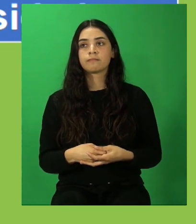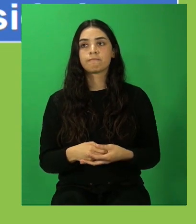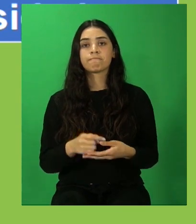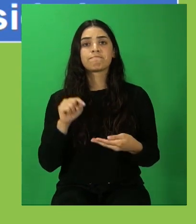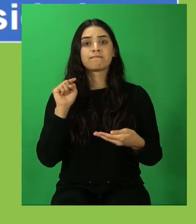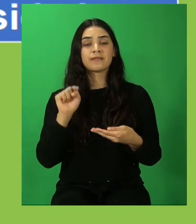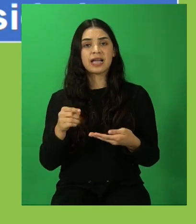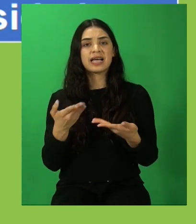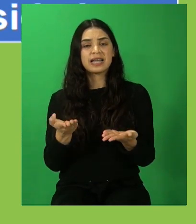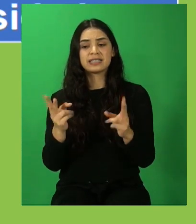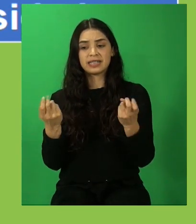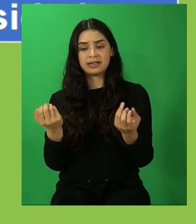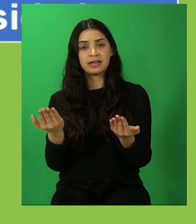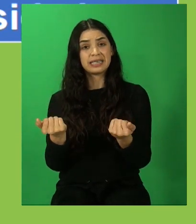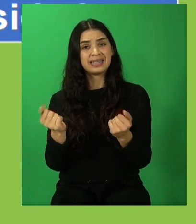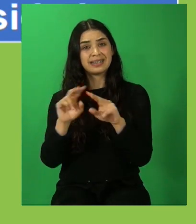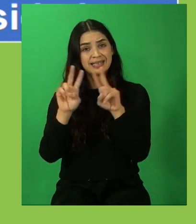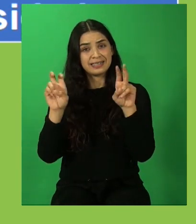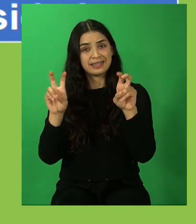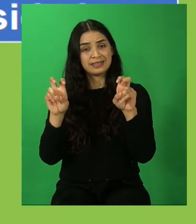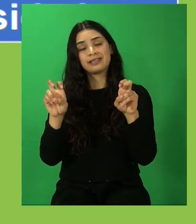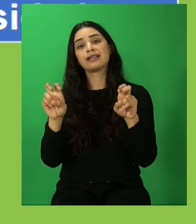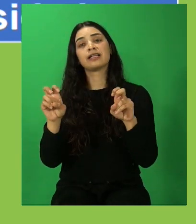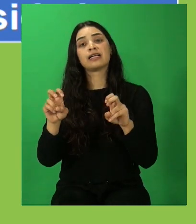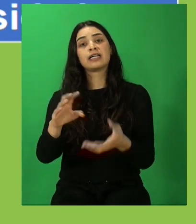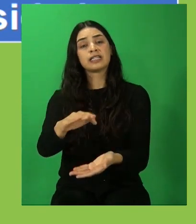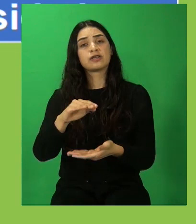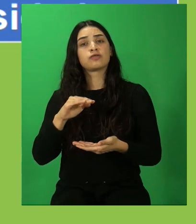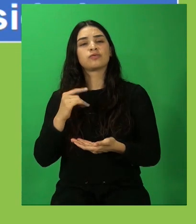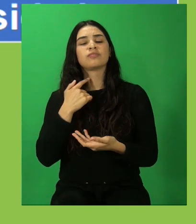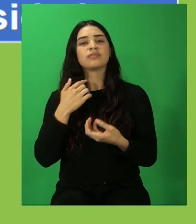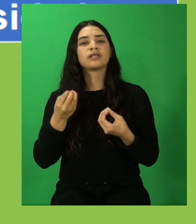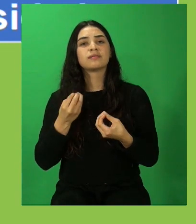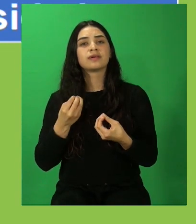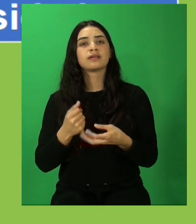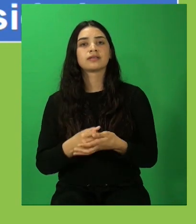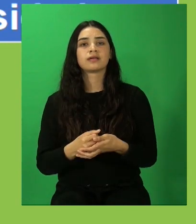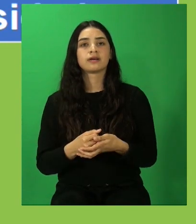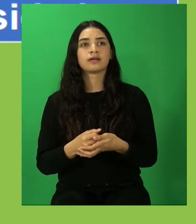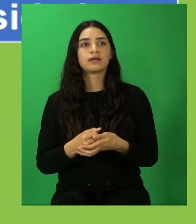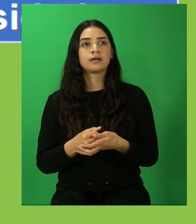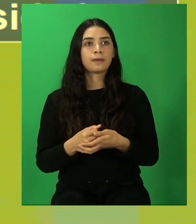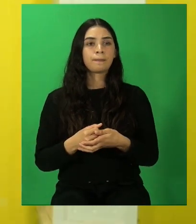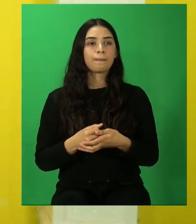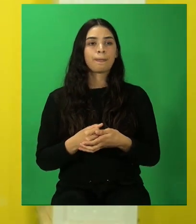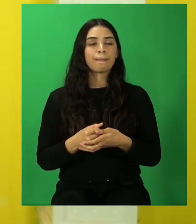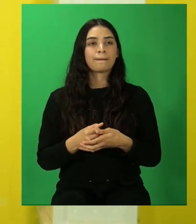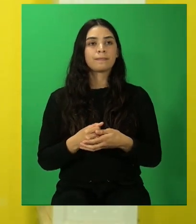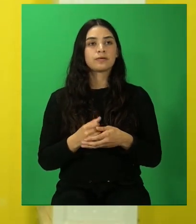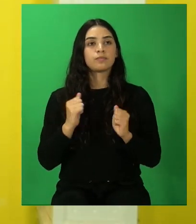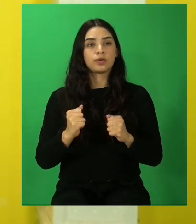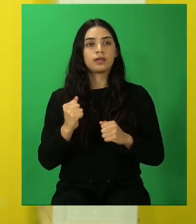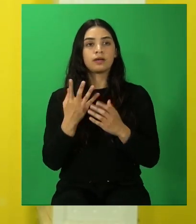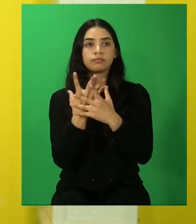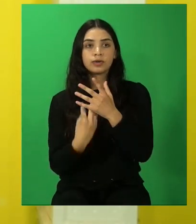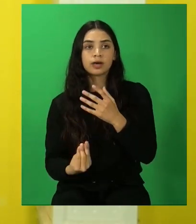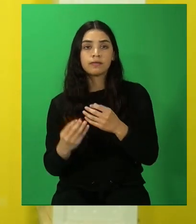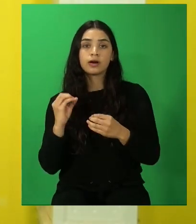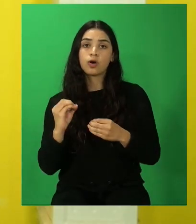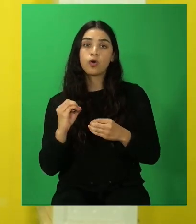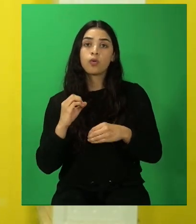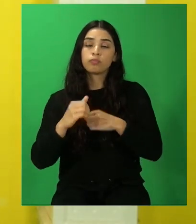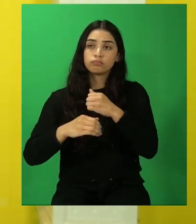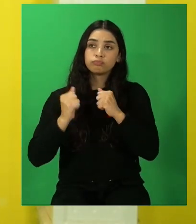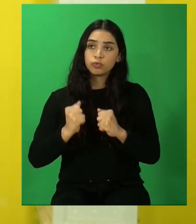de consumo, de según su naturaleza, son durables o no durables. ¿Por qué?